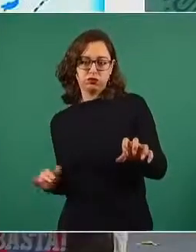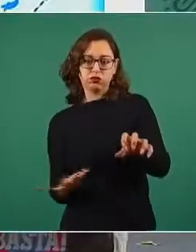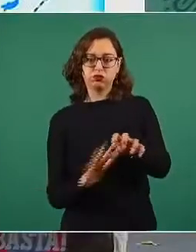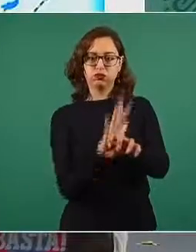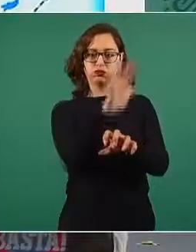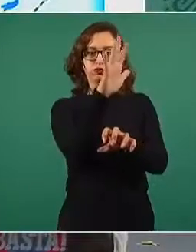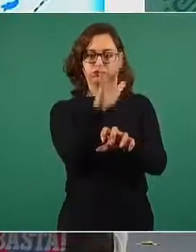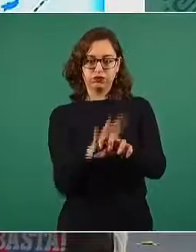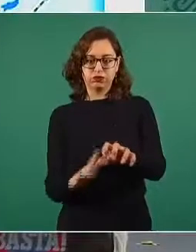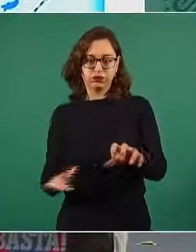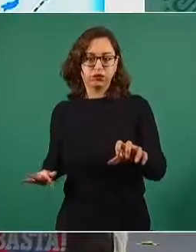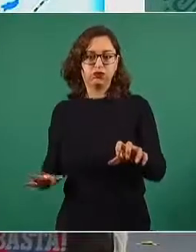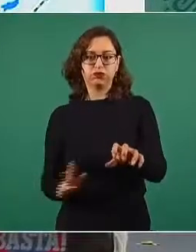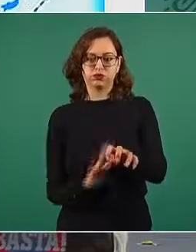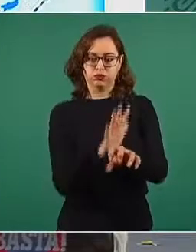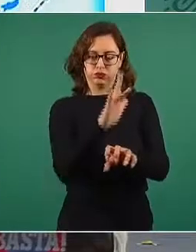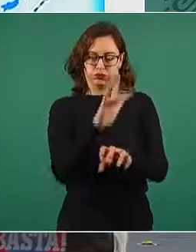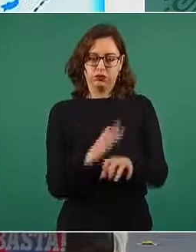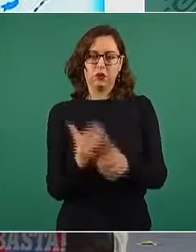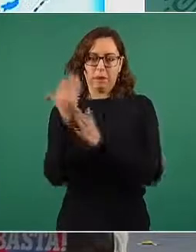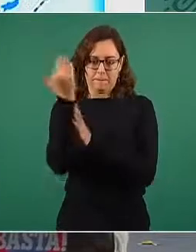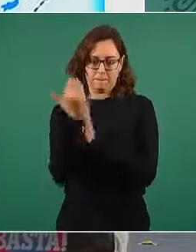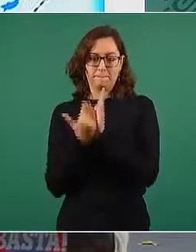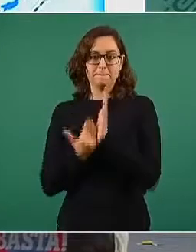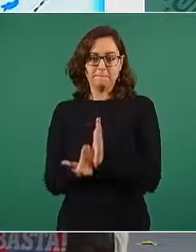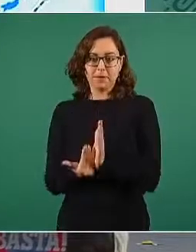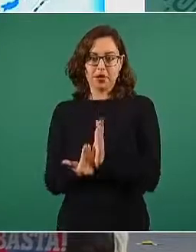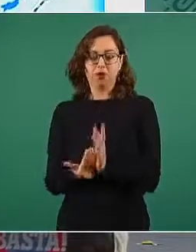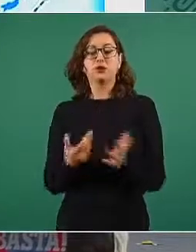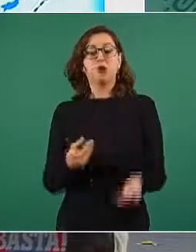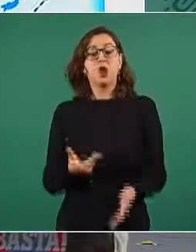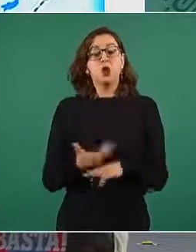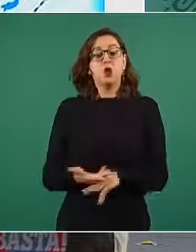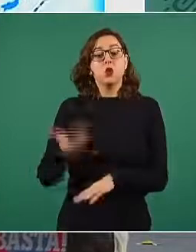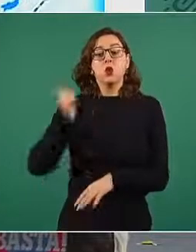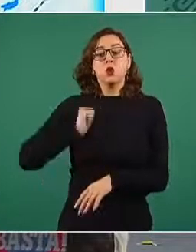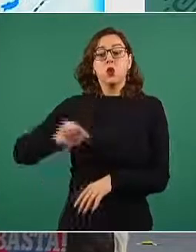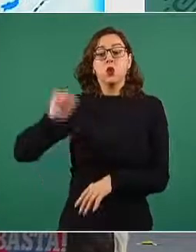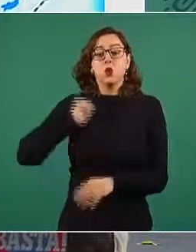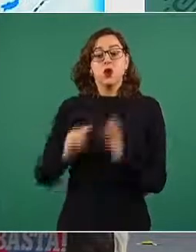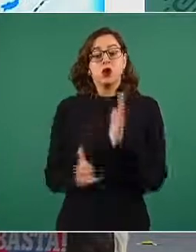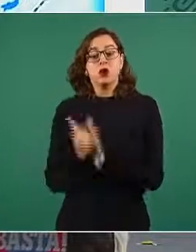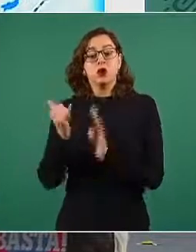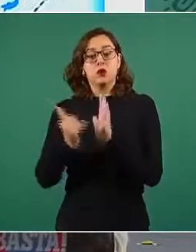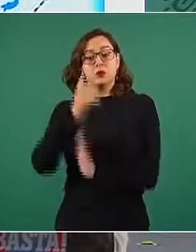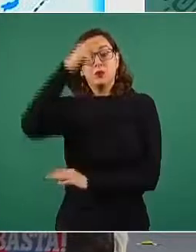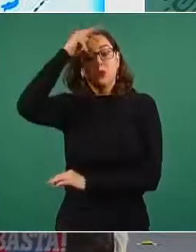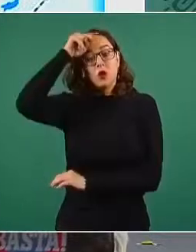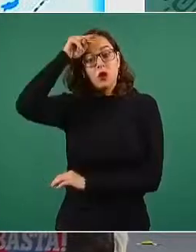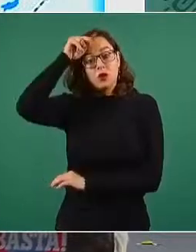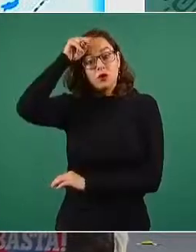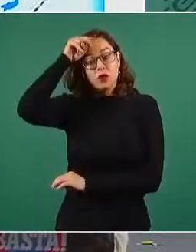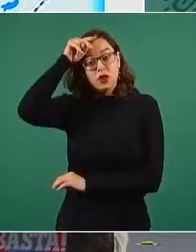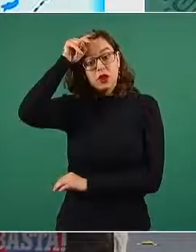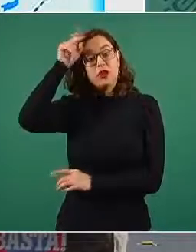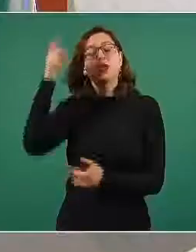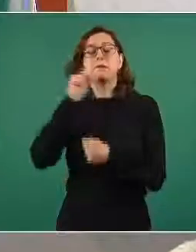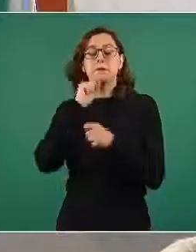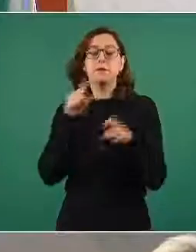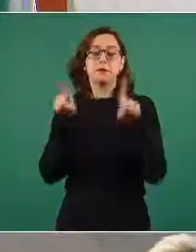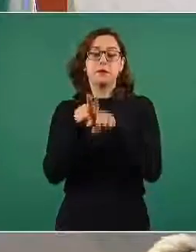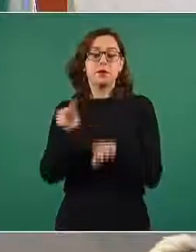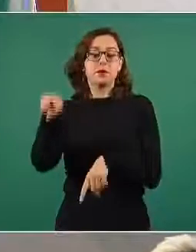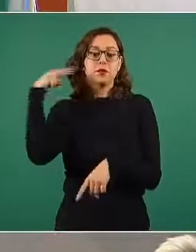lo hizo Porfirio Díaz, como el de Coatzacoalcos y como el de Veracruz. Los hizo con